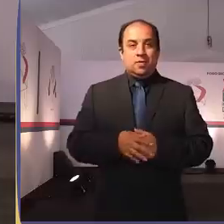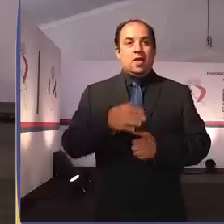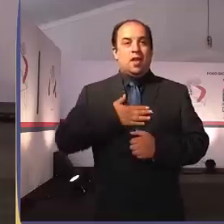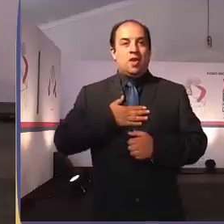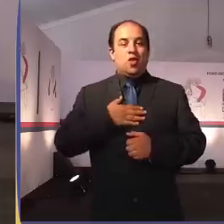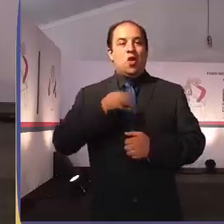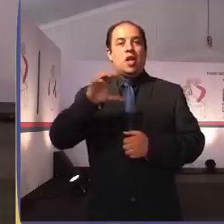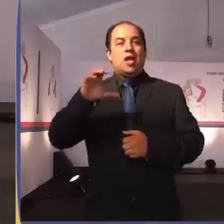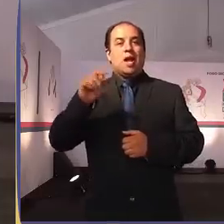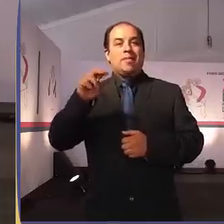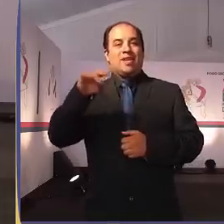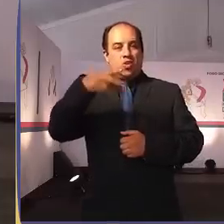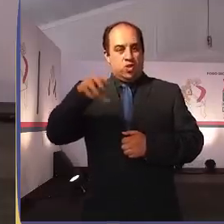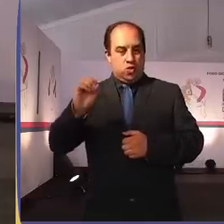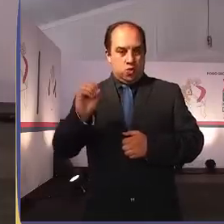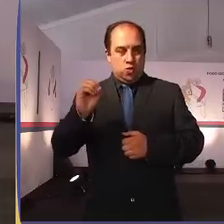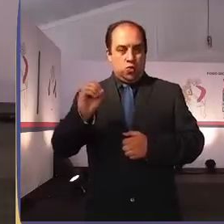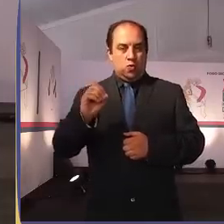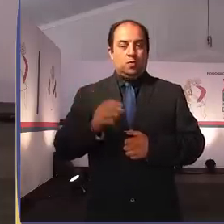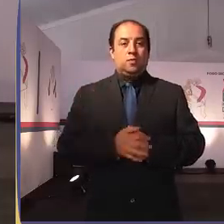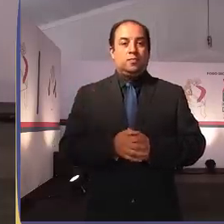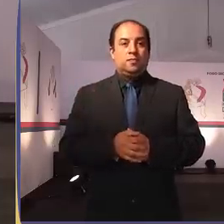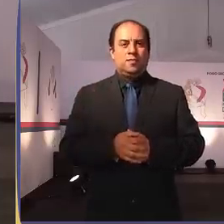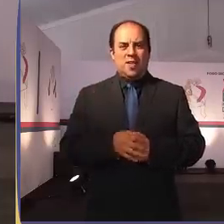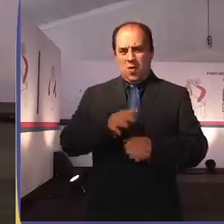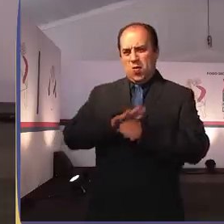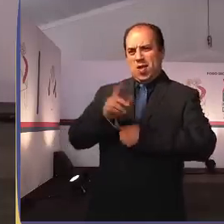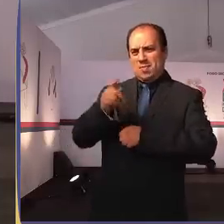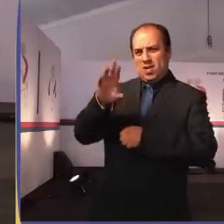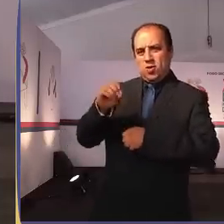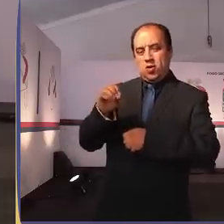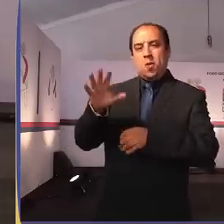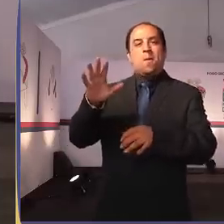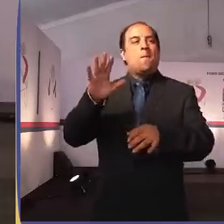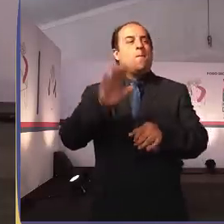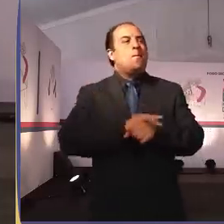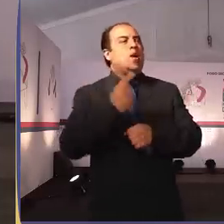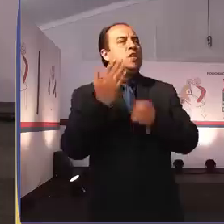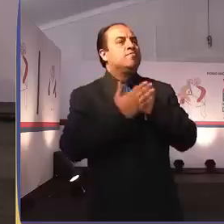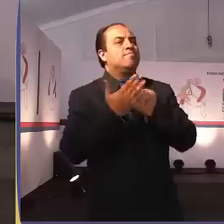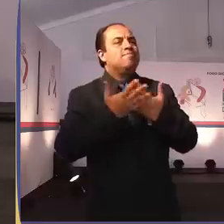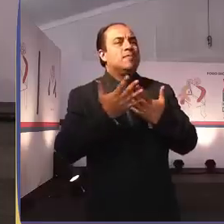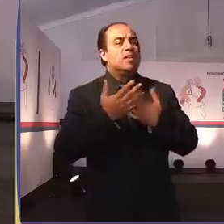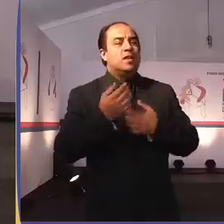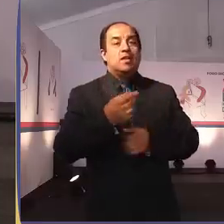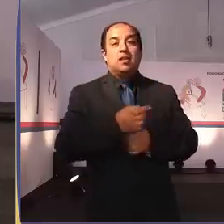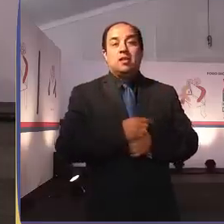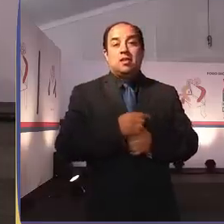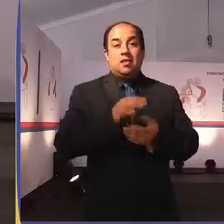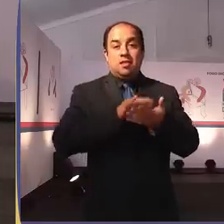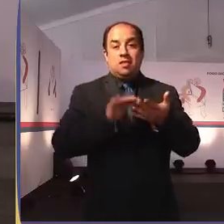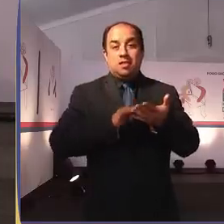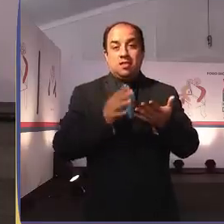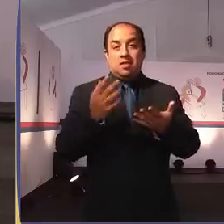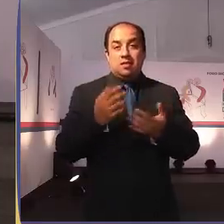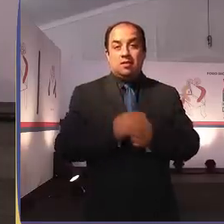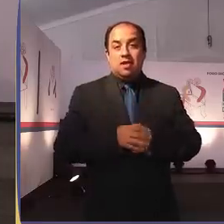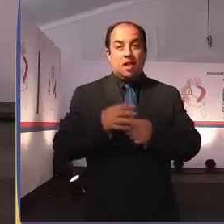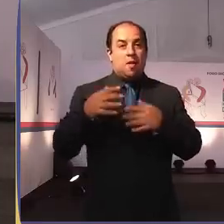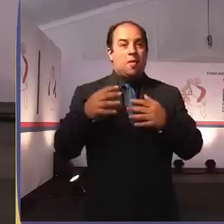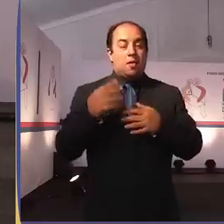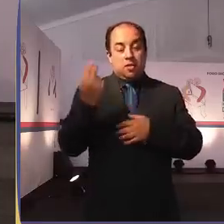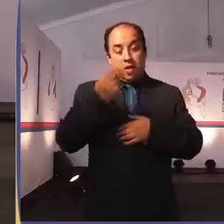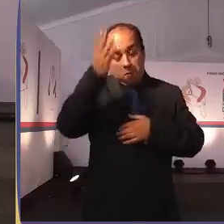Capricornio. Bueno. No, ¿cuál Capricornio? A ver, convénceme, ¿por qué debo saber de la batalla del 5 de mayo? Ahí